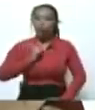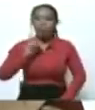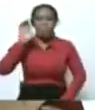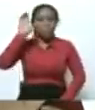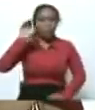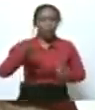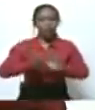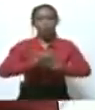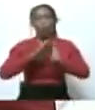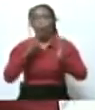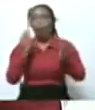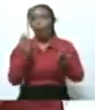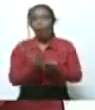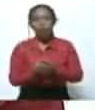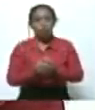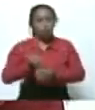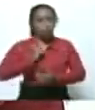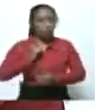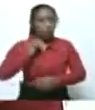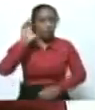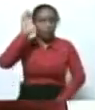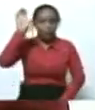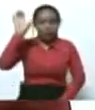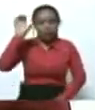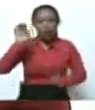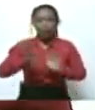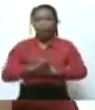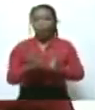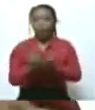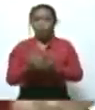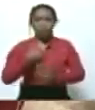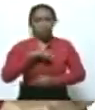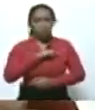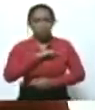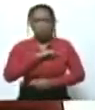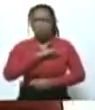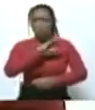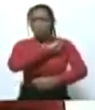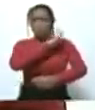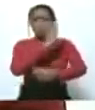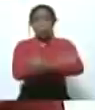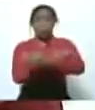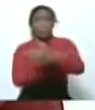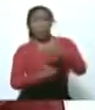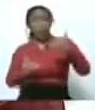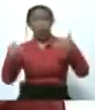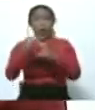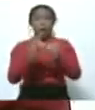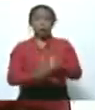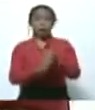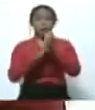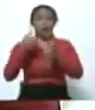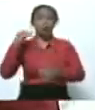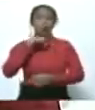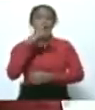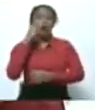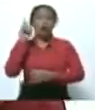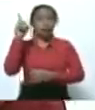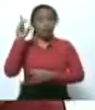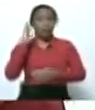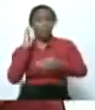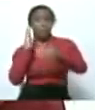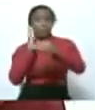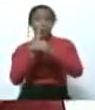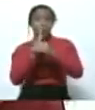mundo. Con cualquier país del mundo. No somos la potencia que dirige Duque, que fue capaz de parar la